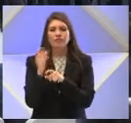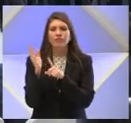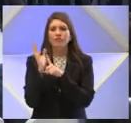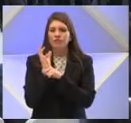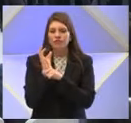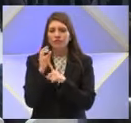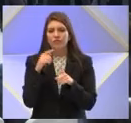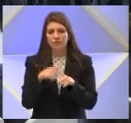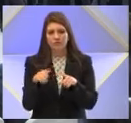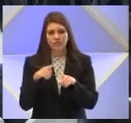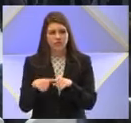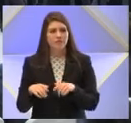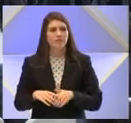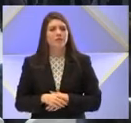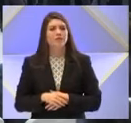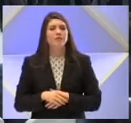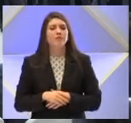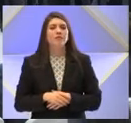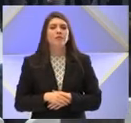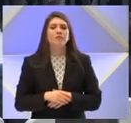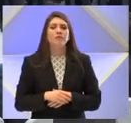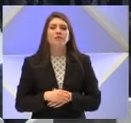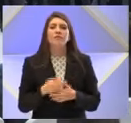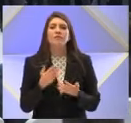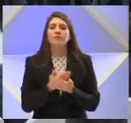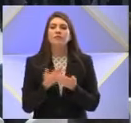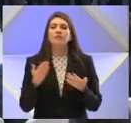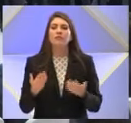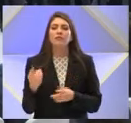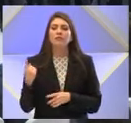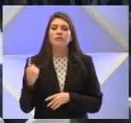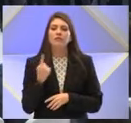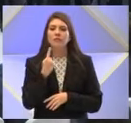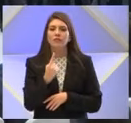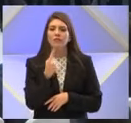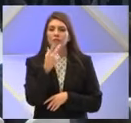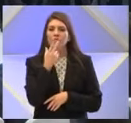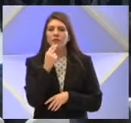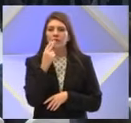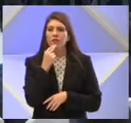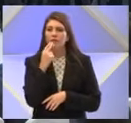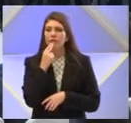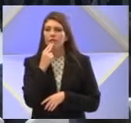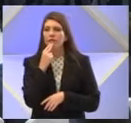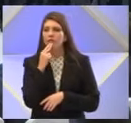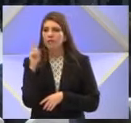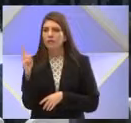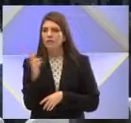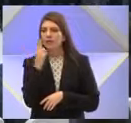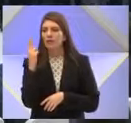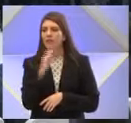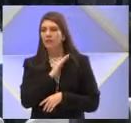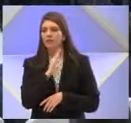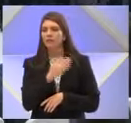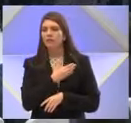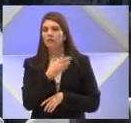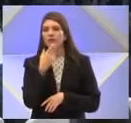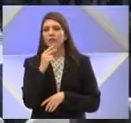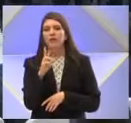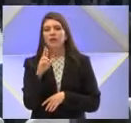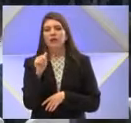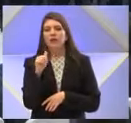designado a continuación vamos a tener la participación él nos acompaña de la universidad politécnica de madrid de ramón martínez